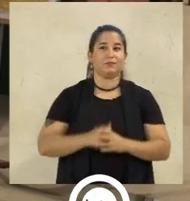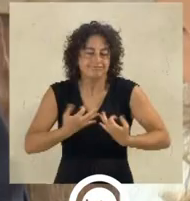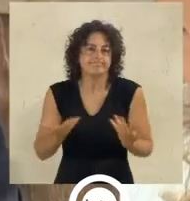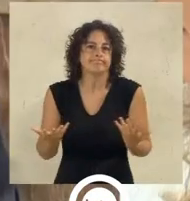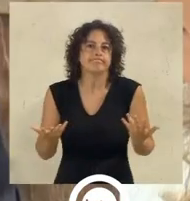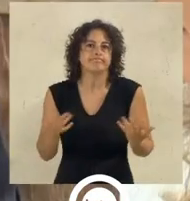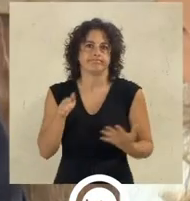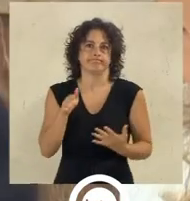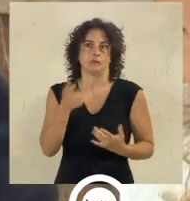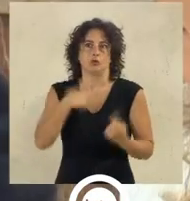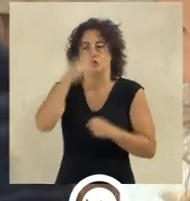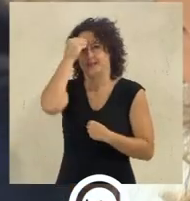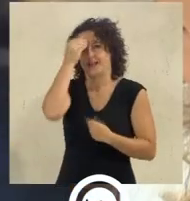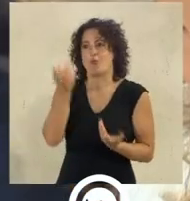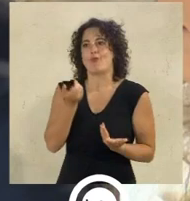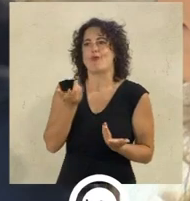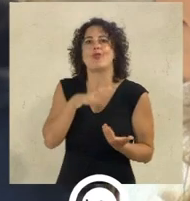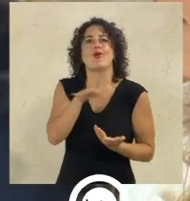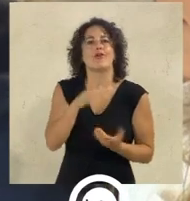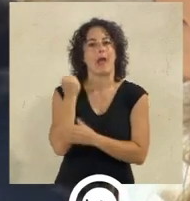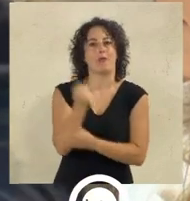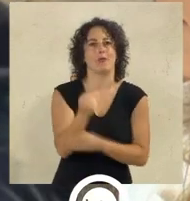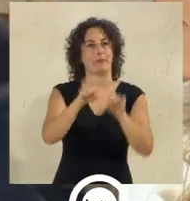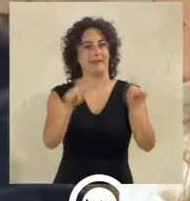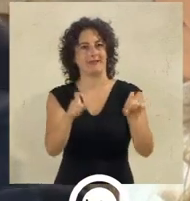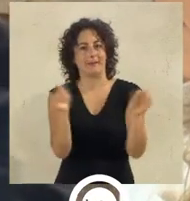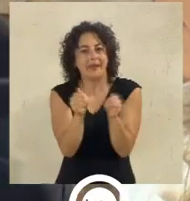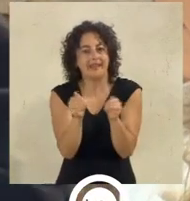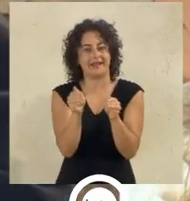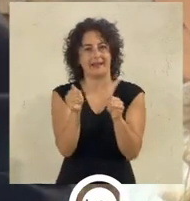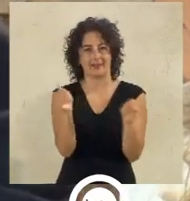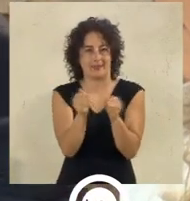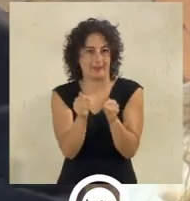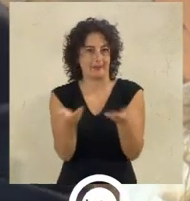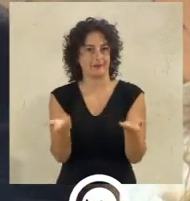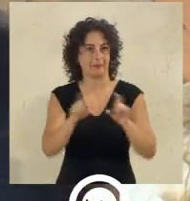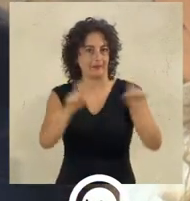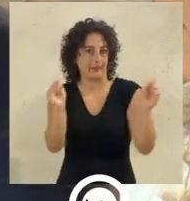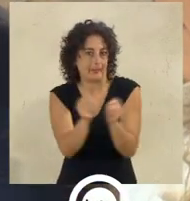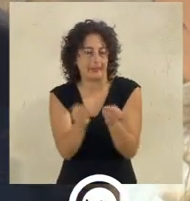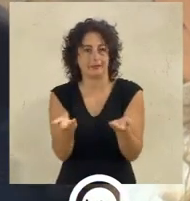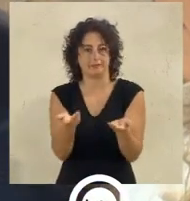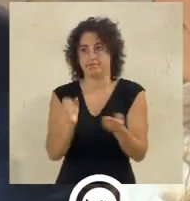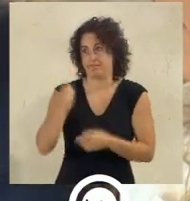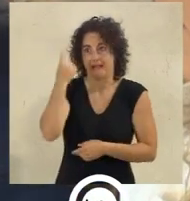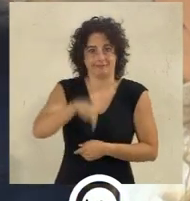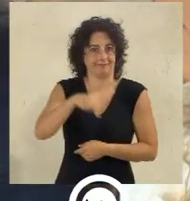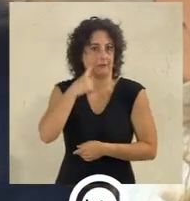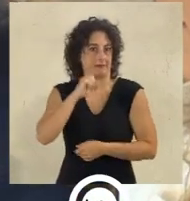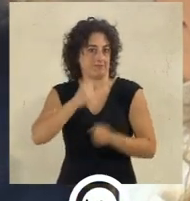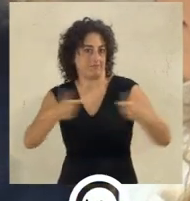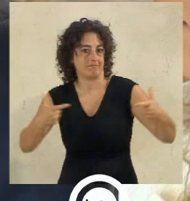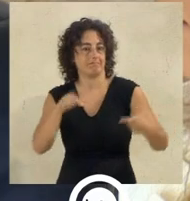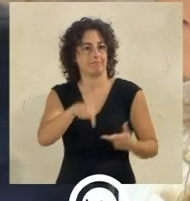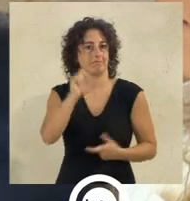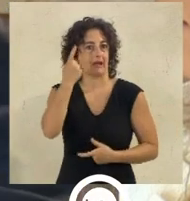economía local. Nos preguntamos dónde queda el apoyo a nuestras pequeñas micropymes, que son el mayor y el verdadero